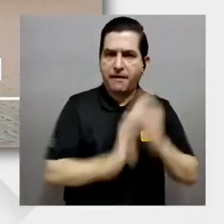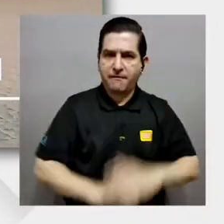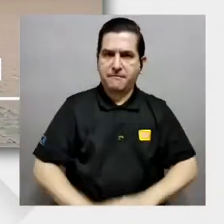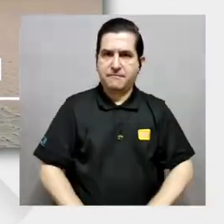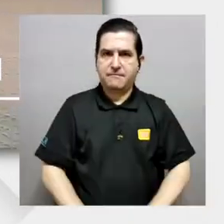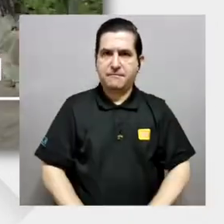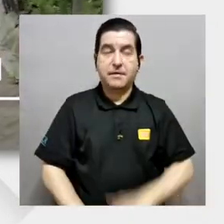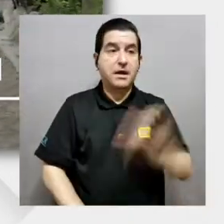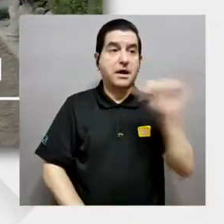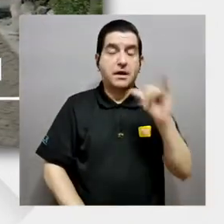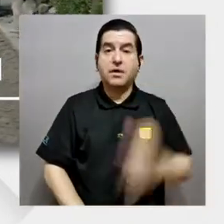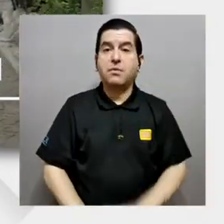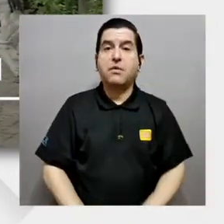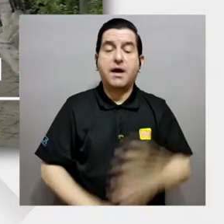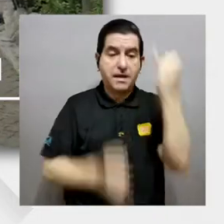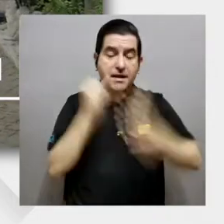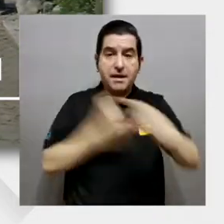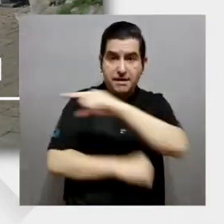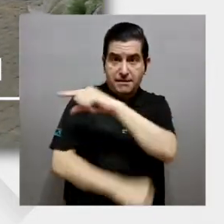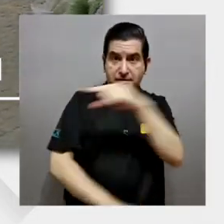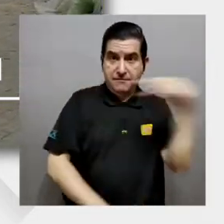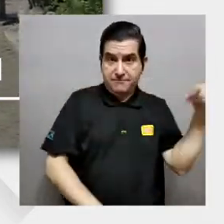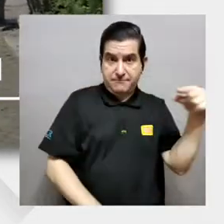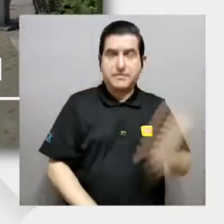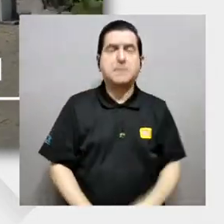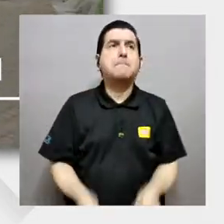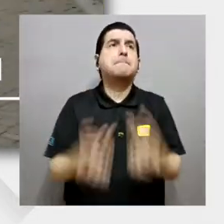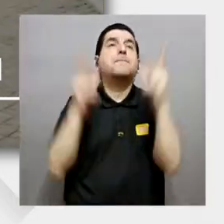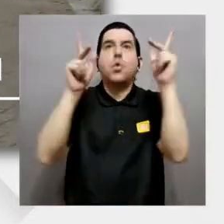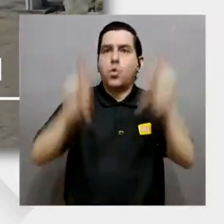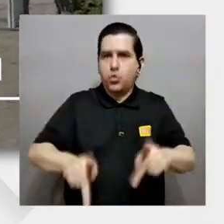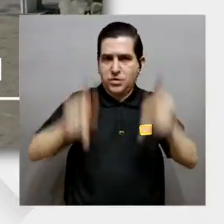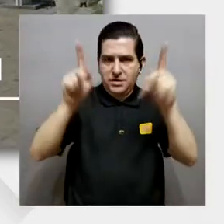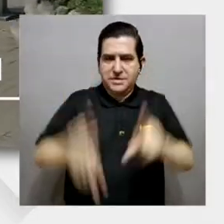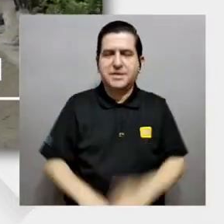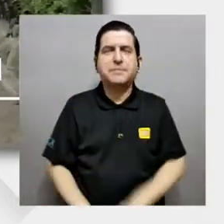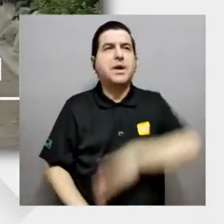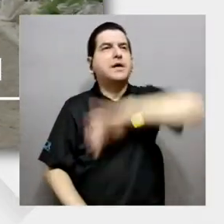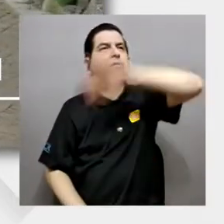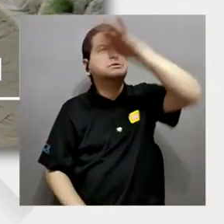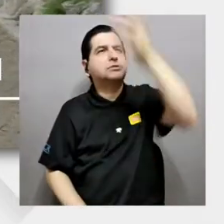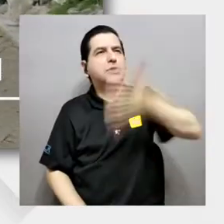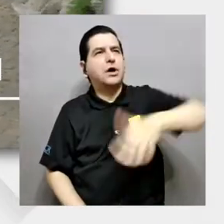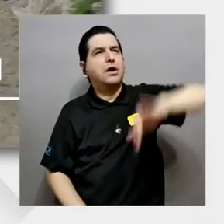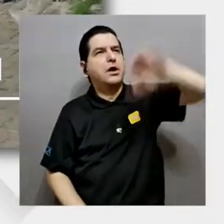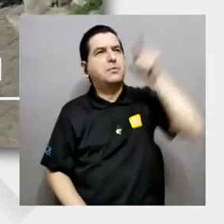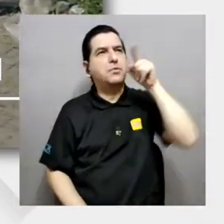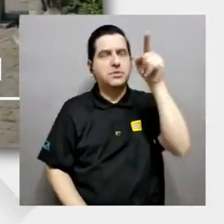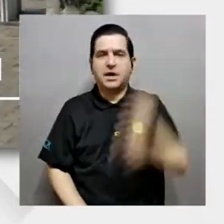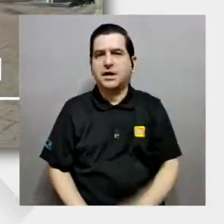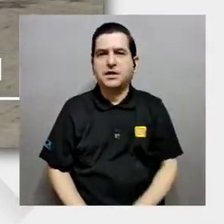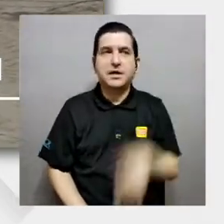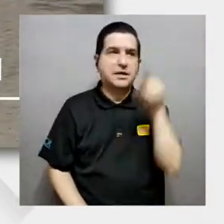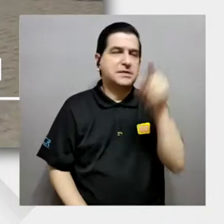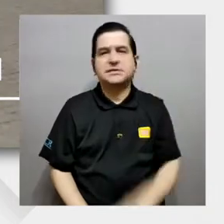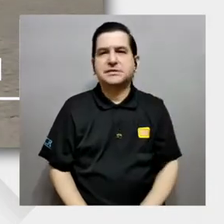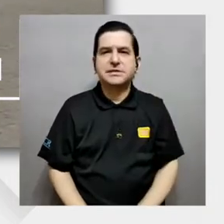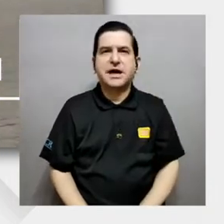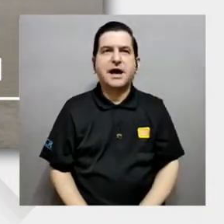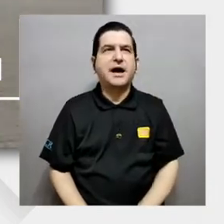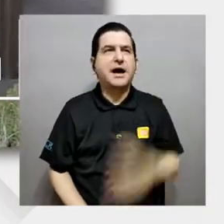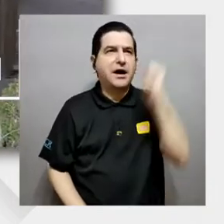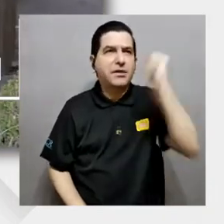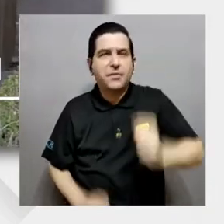correr. También durante los fines de semana mucha gente va a las montañas a